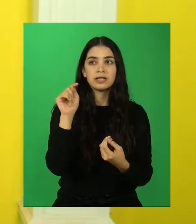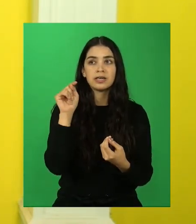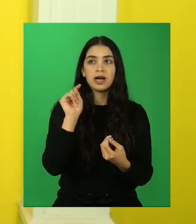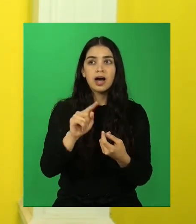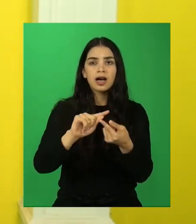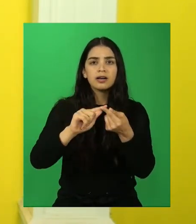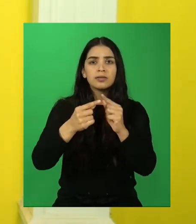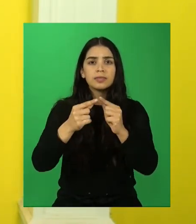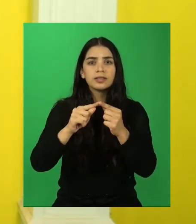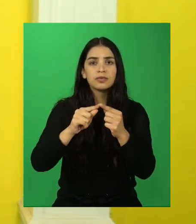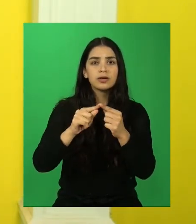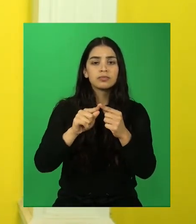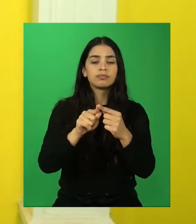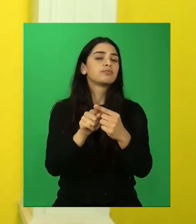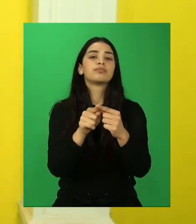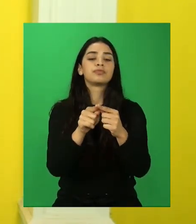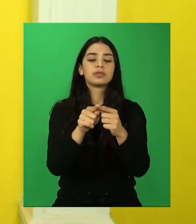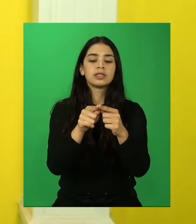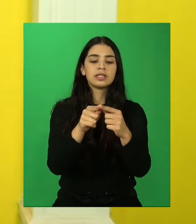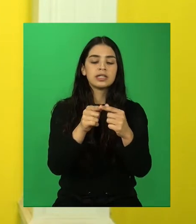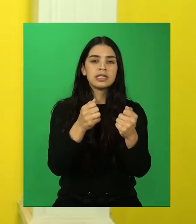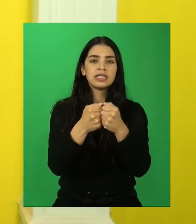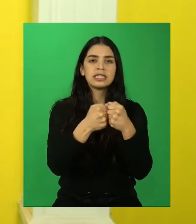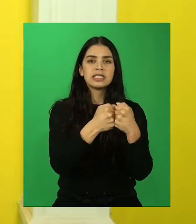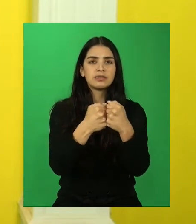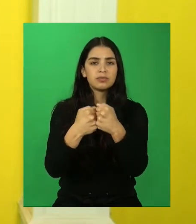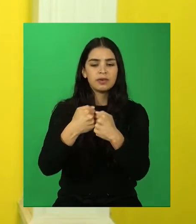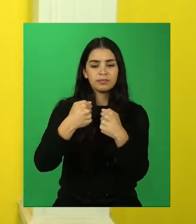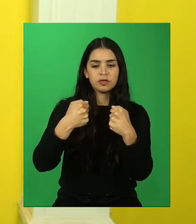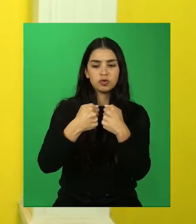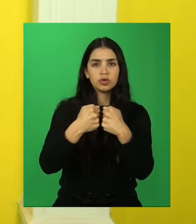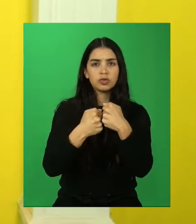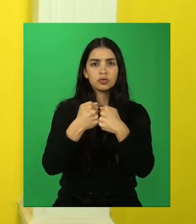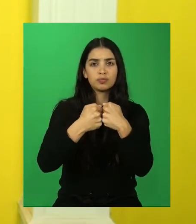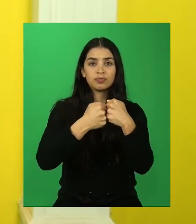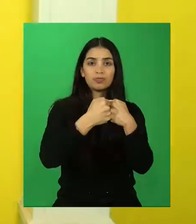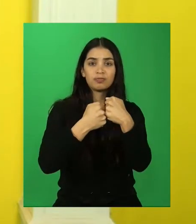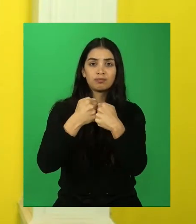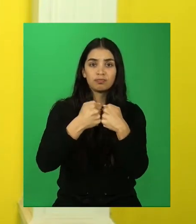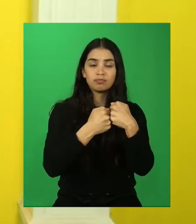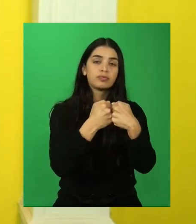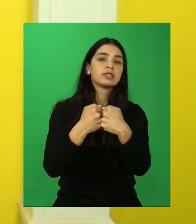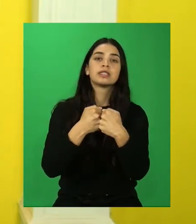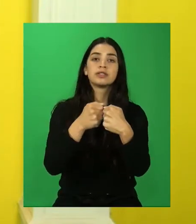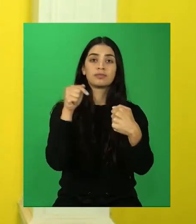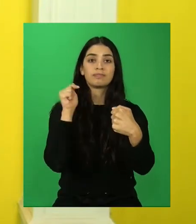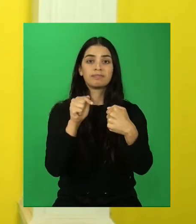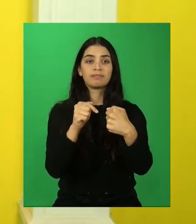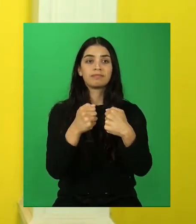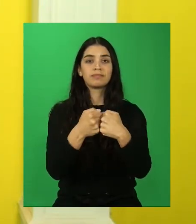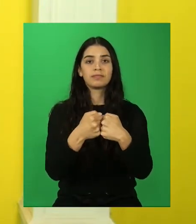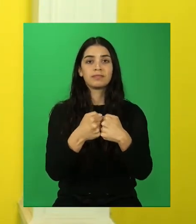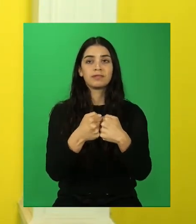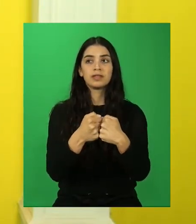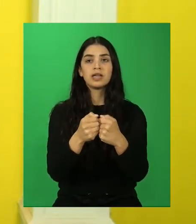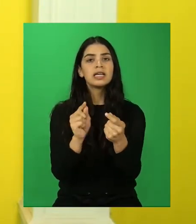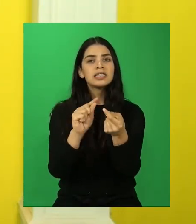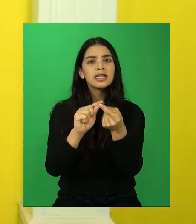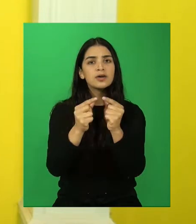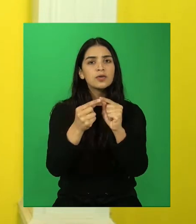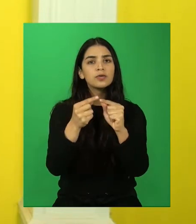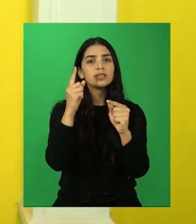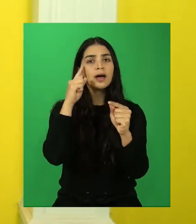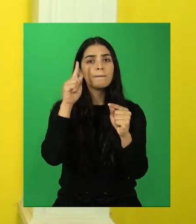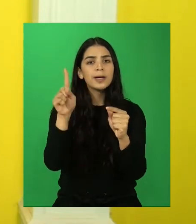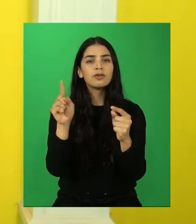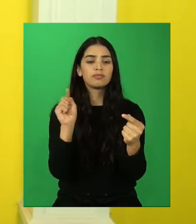y deslizándose una sobre otra. Por eso son líquidos, porque están juntas, pero no tan unidas